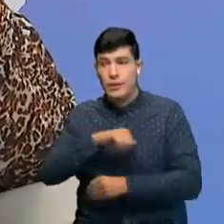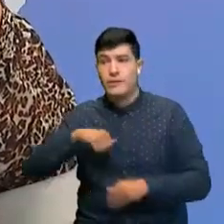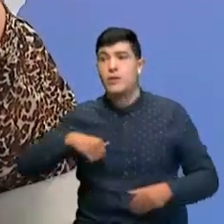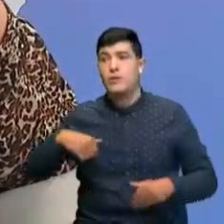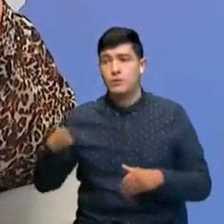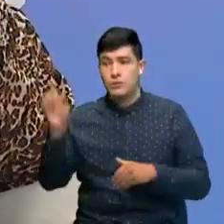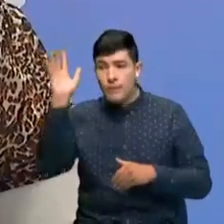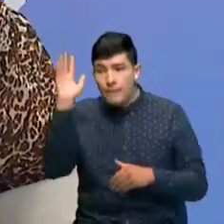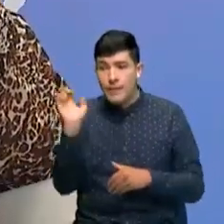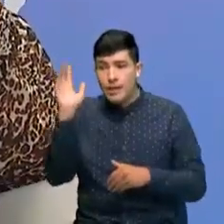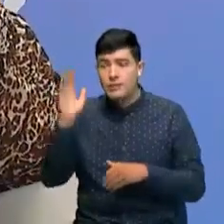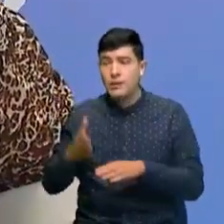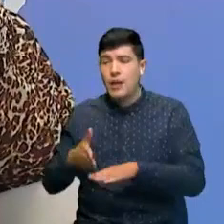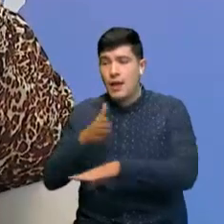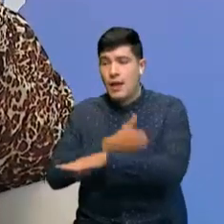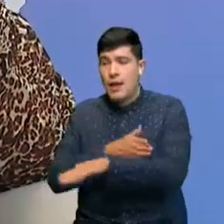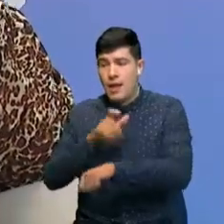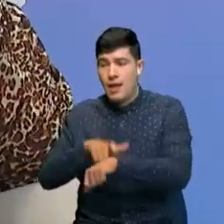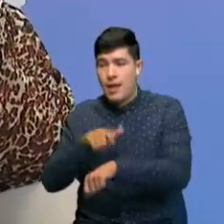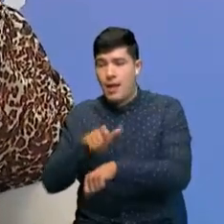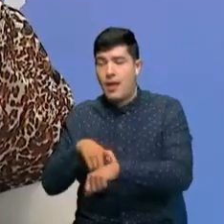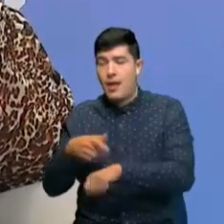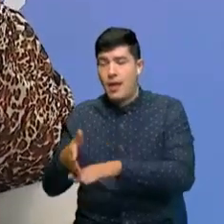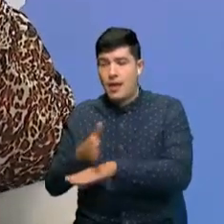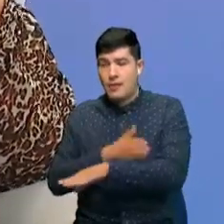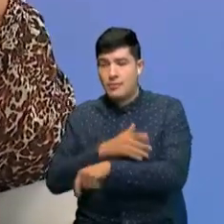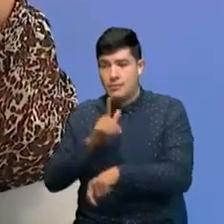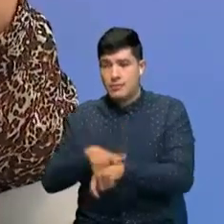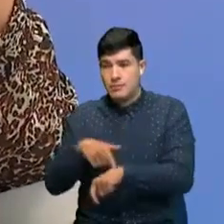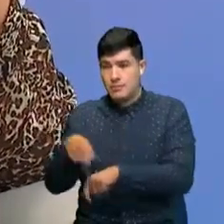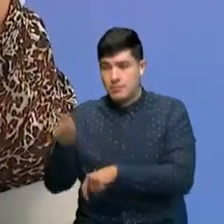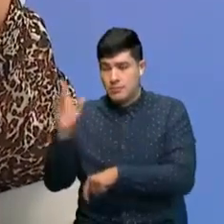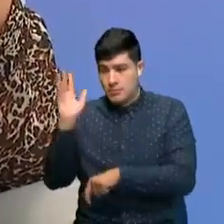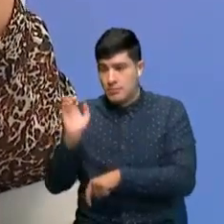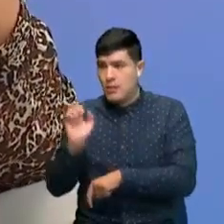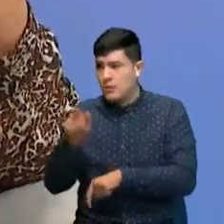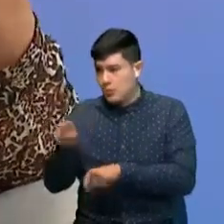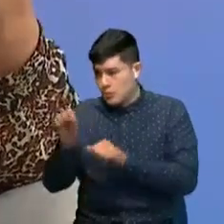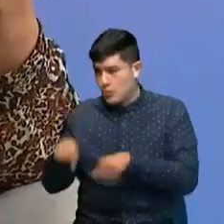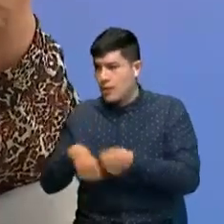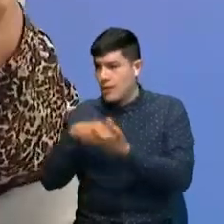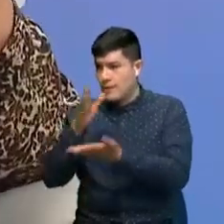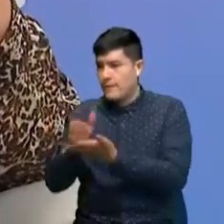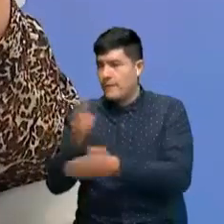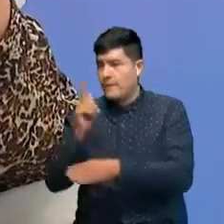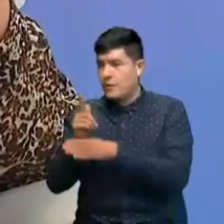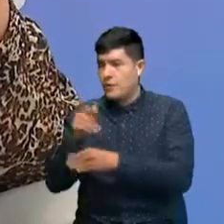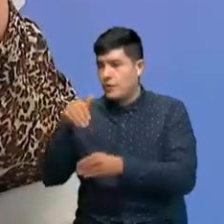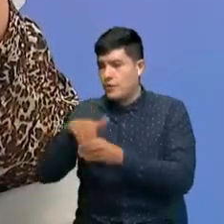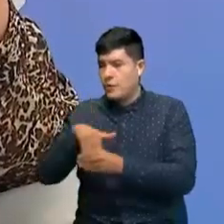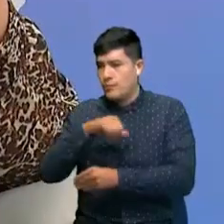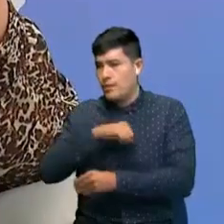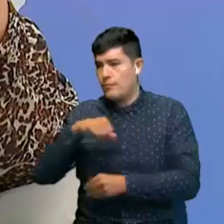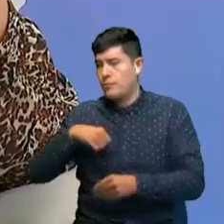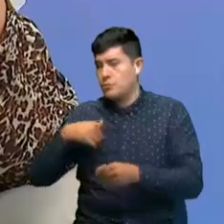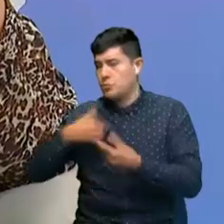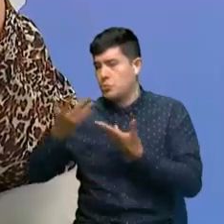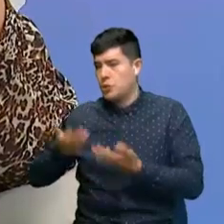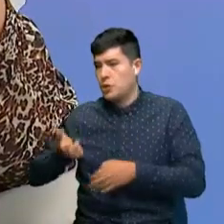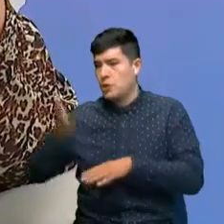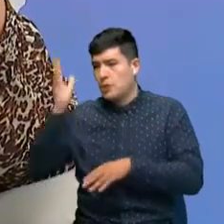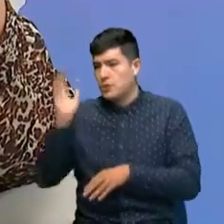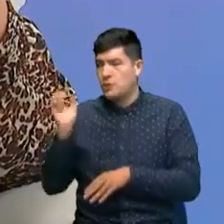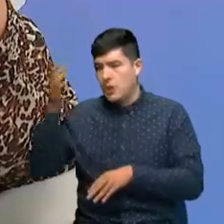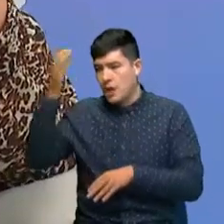una pensión que es anticipada, una modalidad de pensión que es anticipada. Entonces va a su fondo privado y dice, yo quiero pensionarme anticipadamente porque